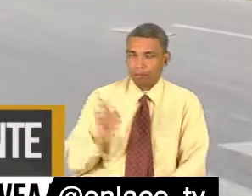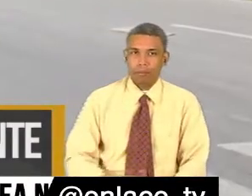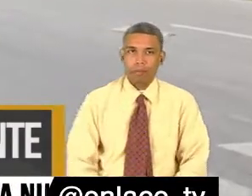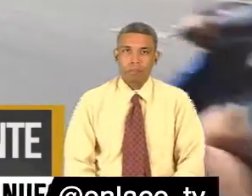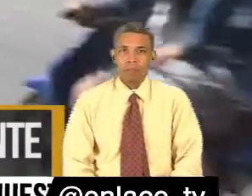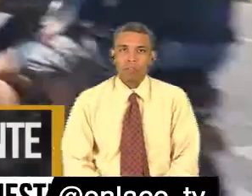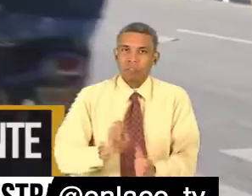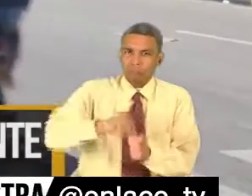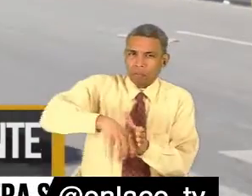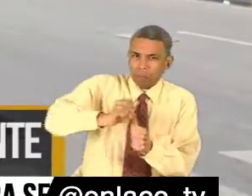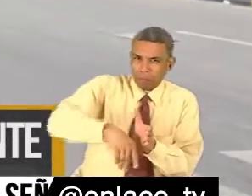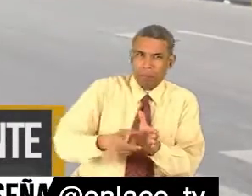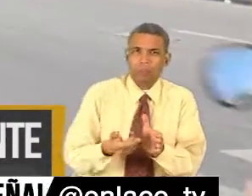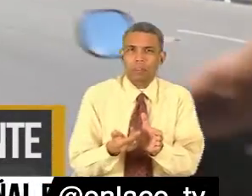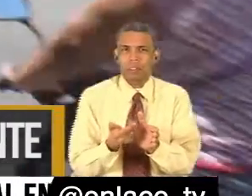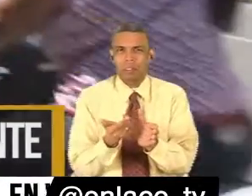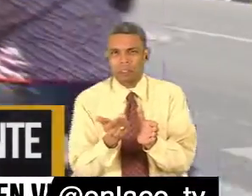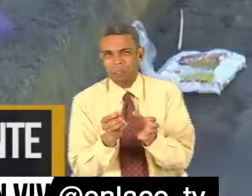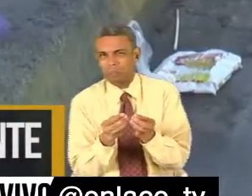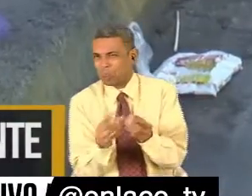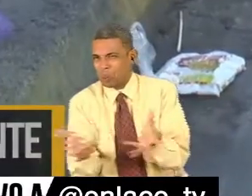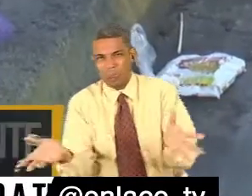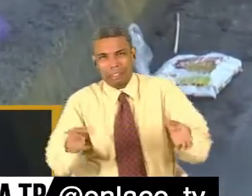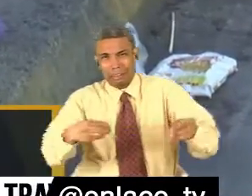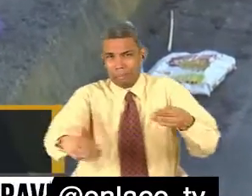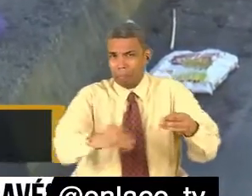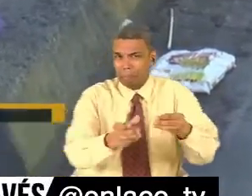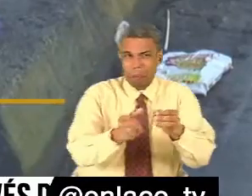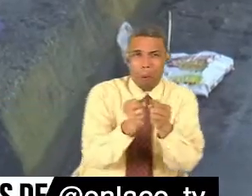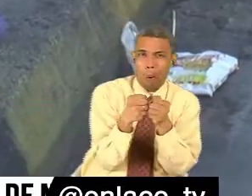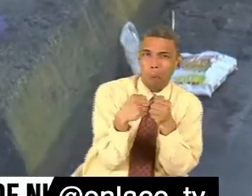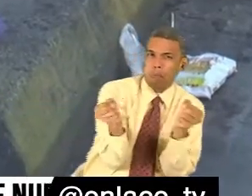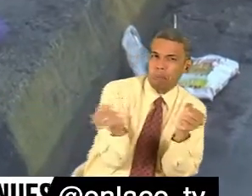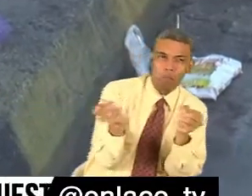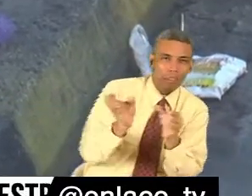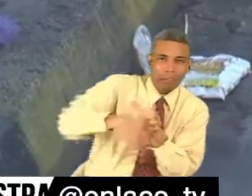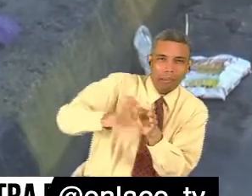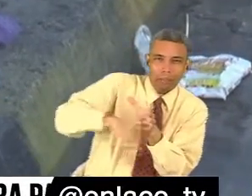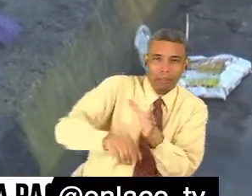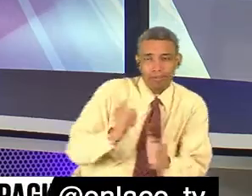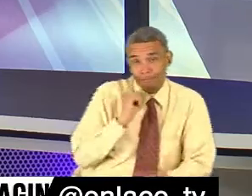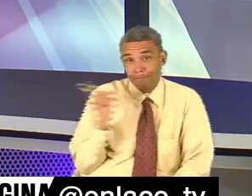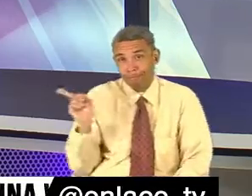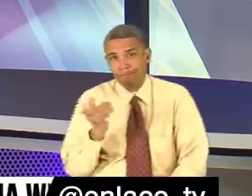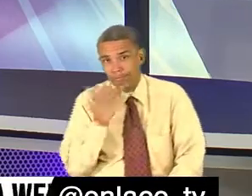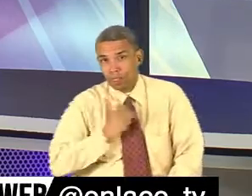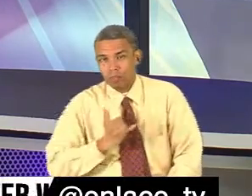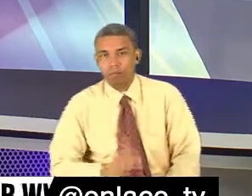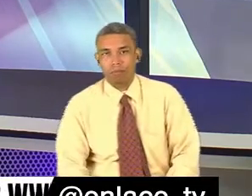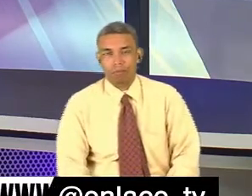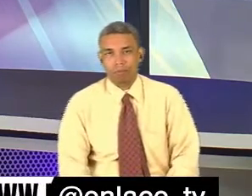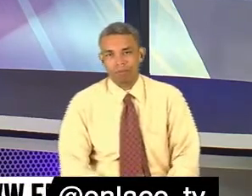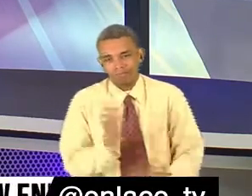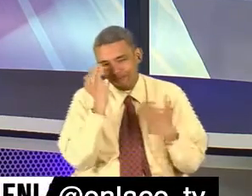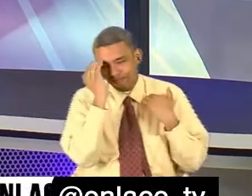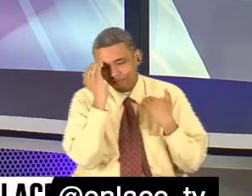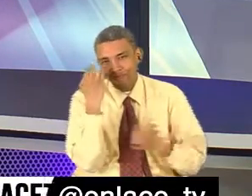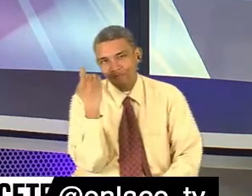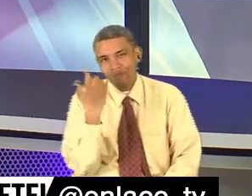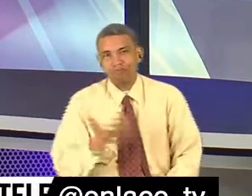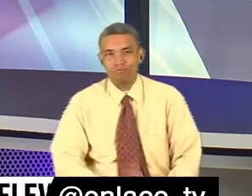de basuras, cartones y otros residuos al aire libre adornaban el sector. Más conciencia